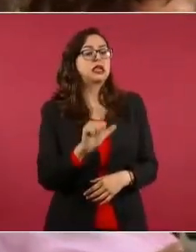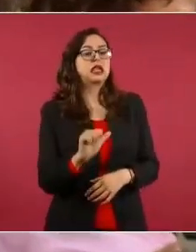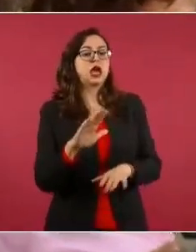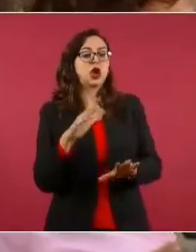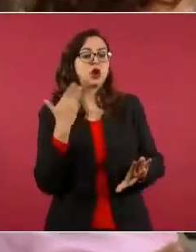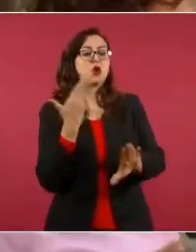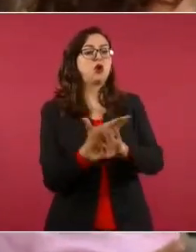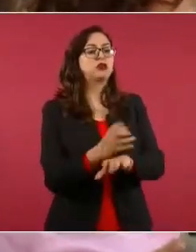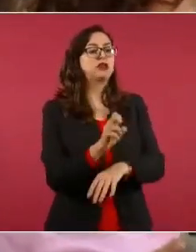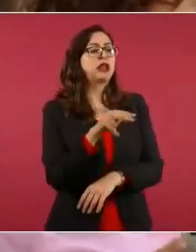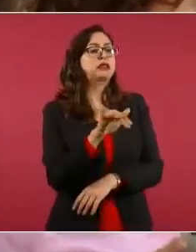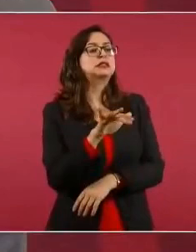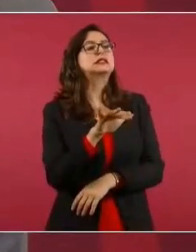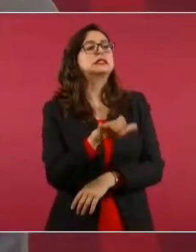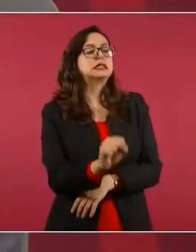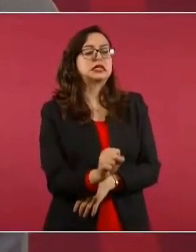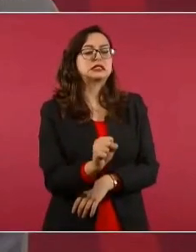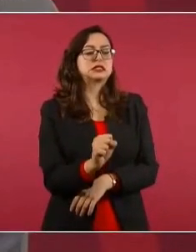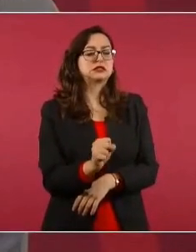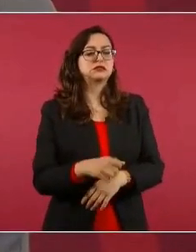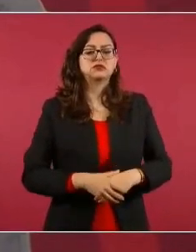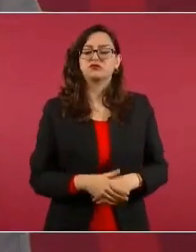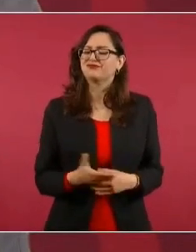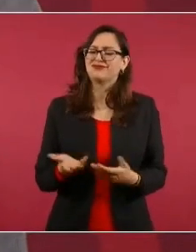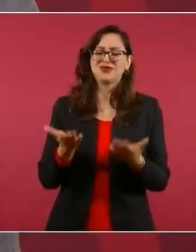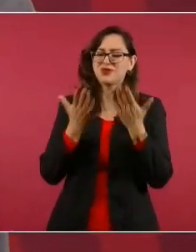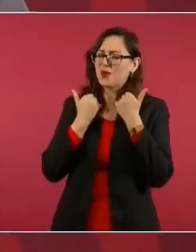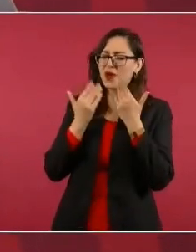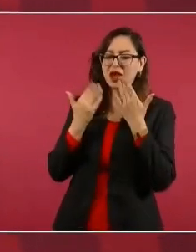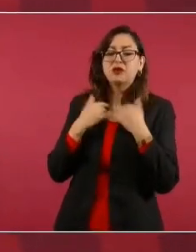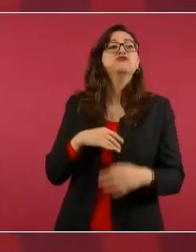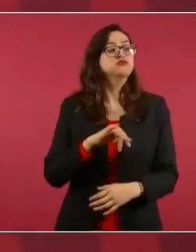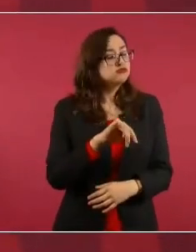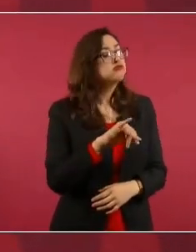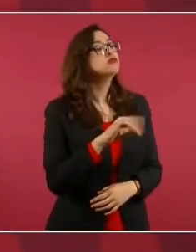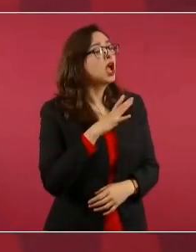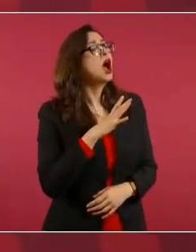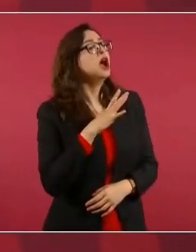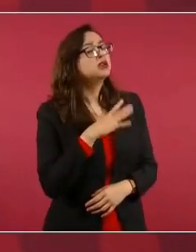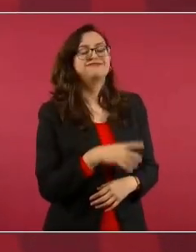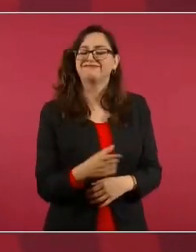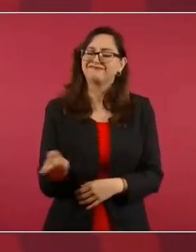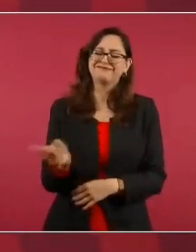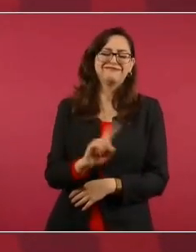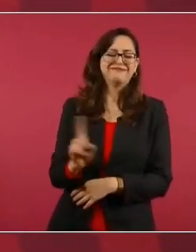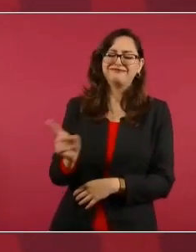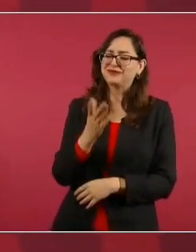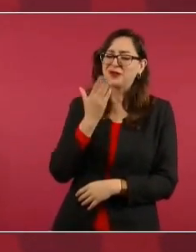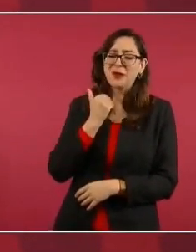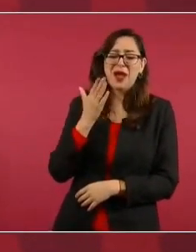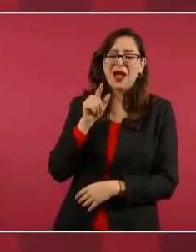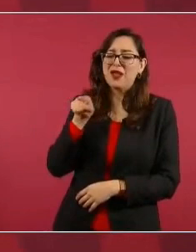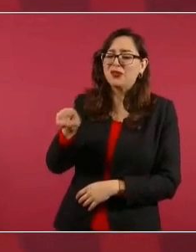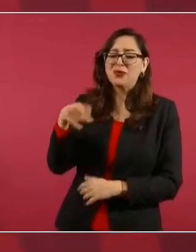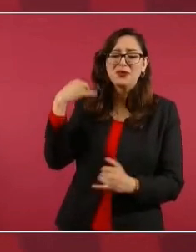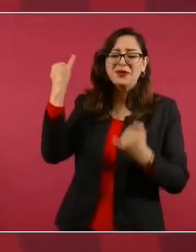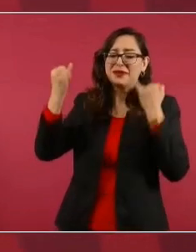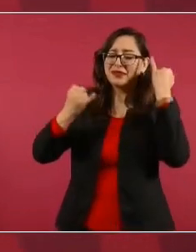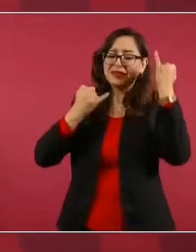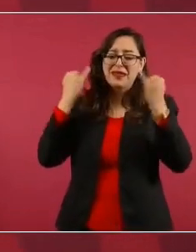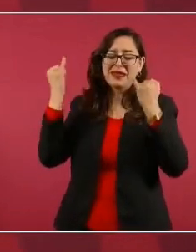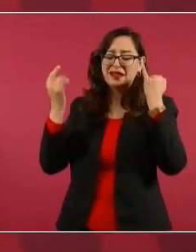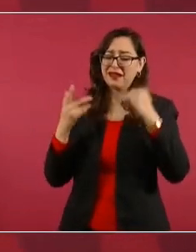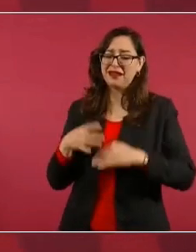Encinas? No hay. No, sí, ¿cómo no? No, no, no, no, no, no hay, no existe. Esa es parte